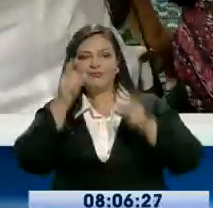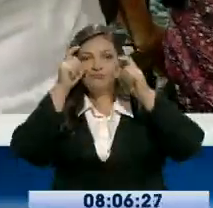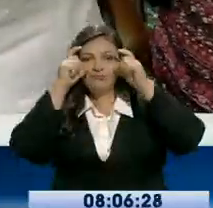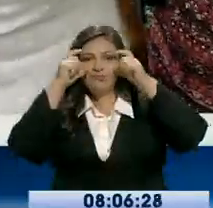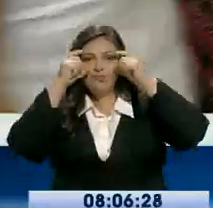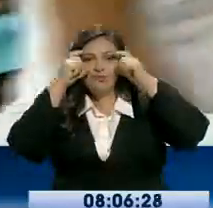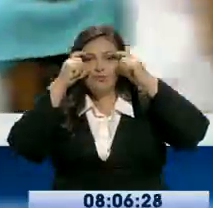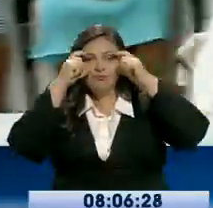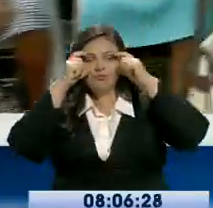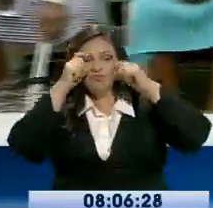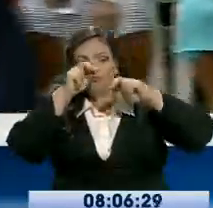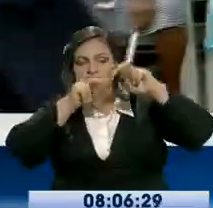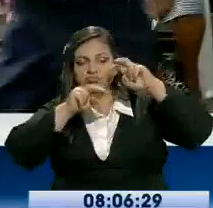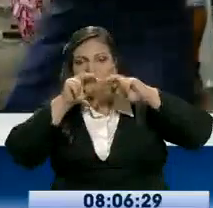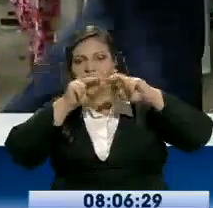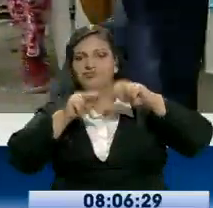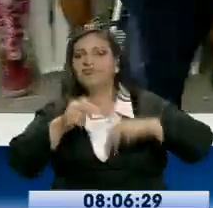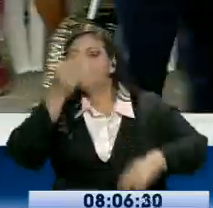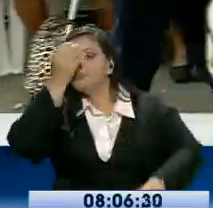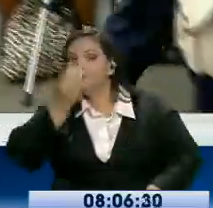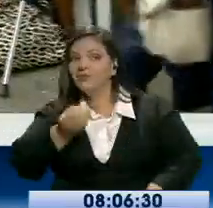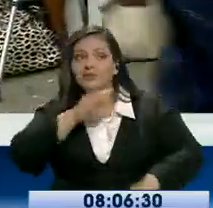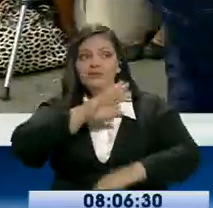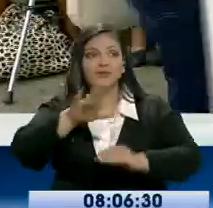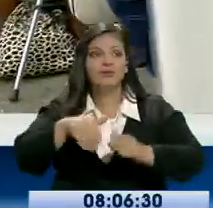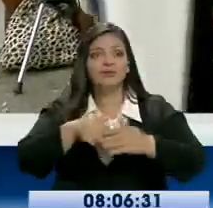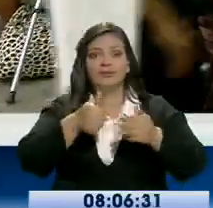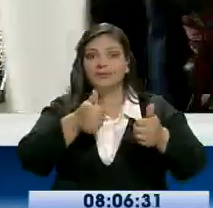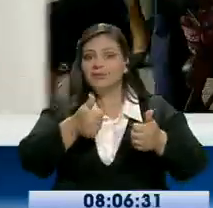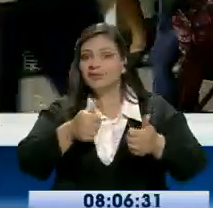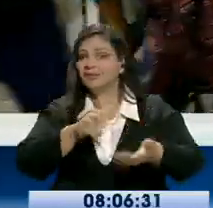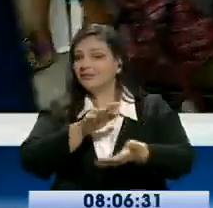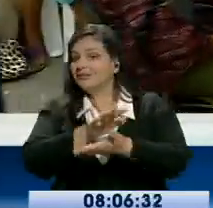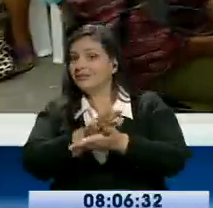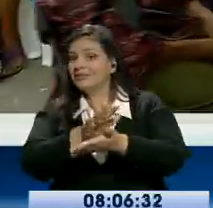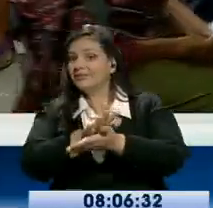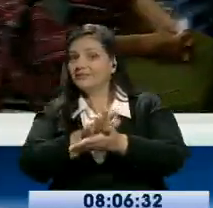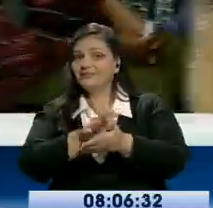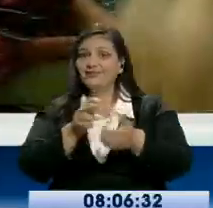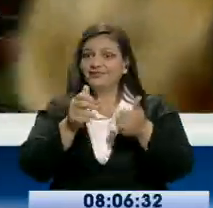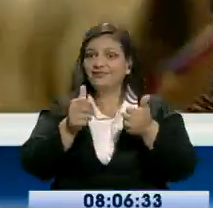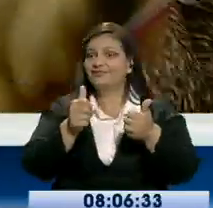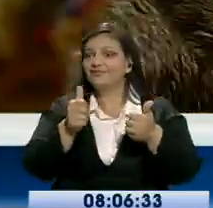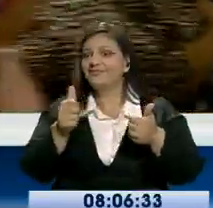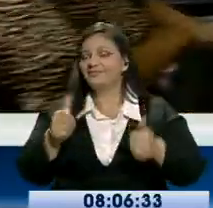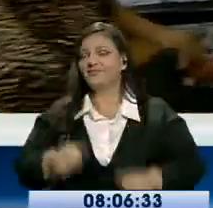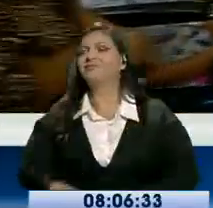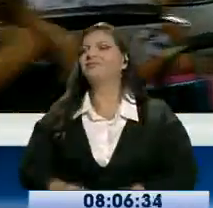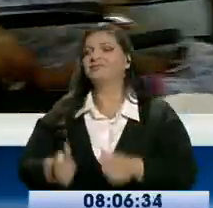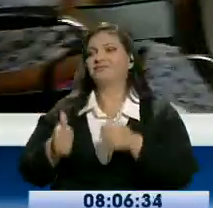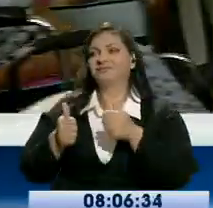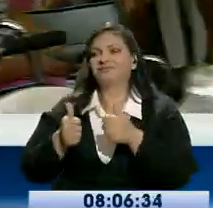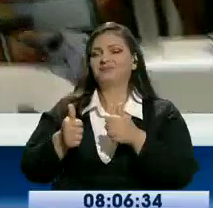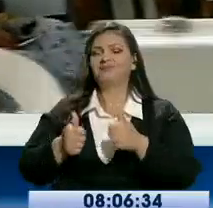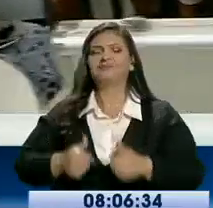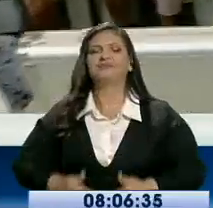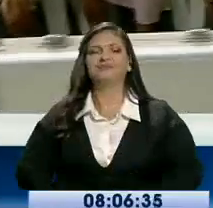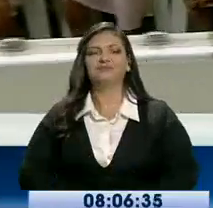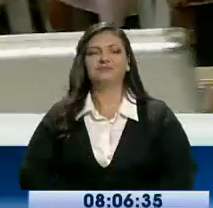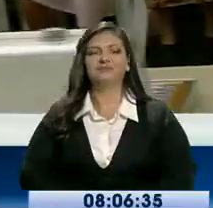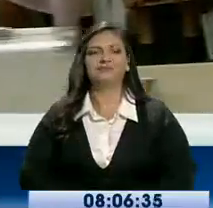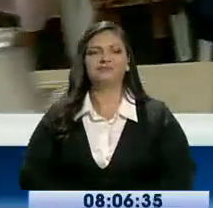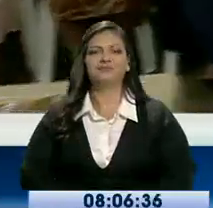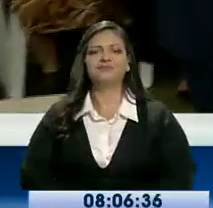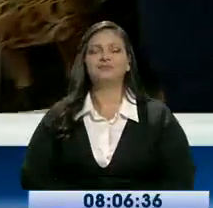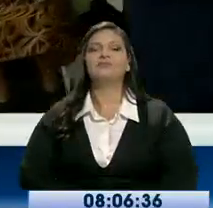¿Qué tal? ¿Todo bonito? ¿Todo bien? ¿Me las han tratado bien, no? Hasta ahora sí, ¿no? Claro que sí. A ver, que venga, ¿quién está